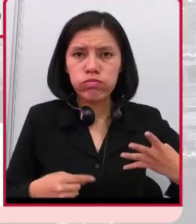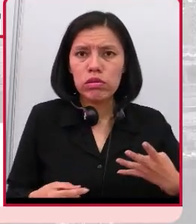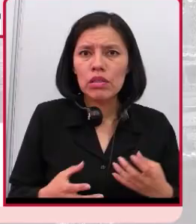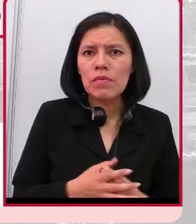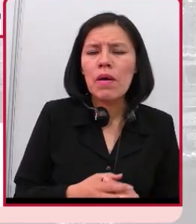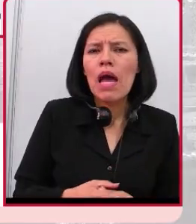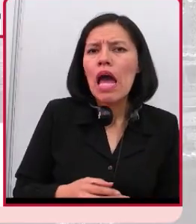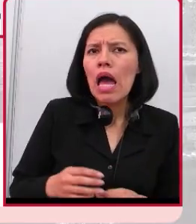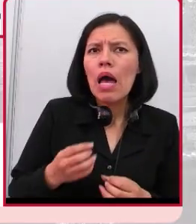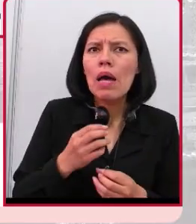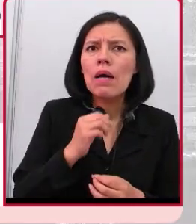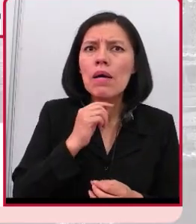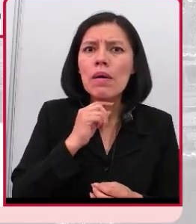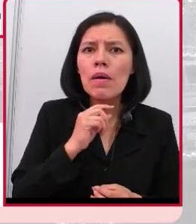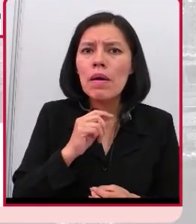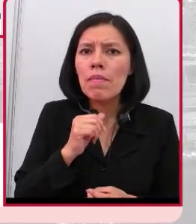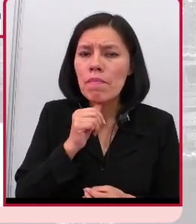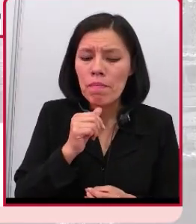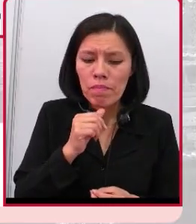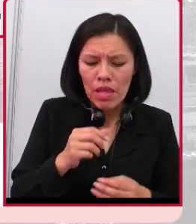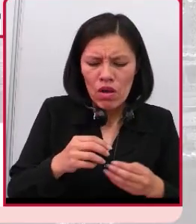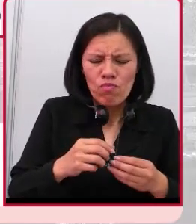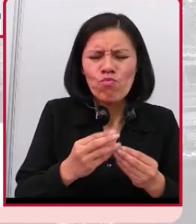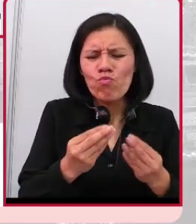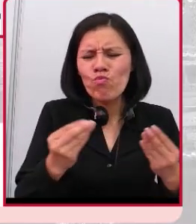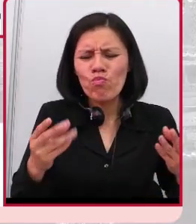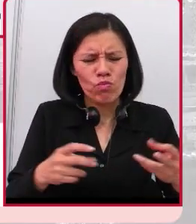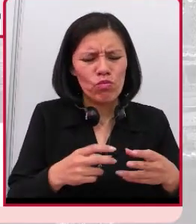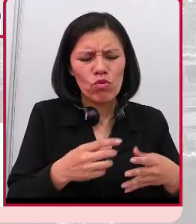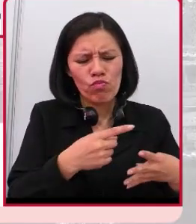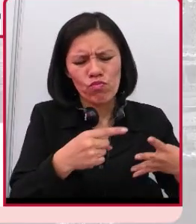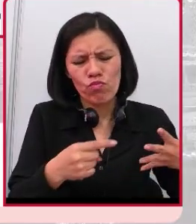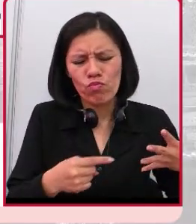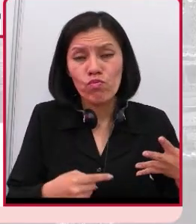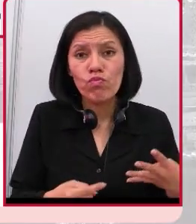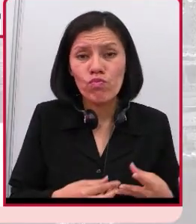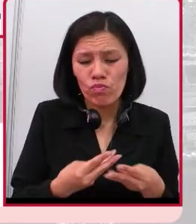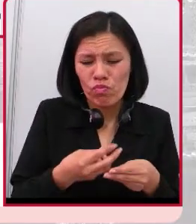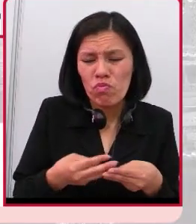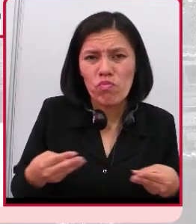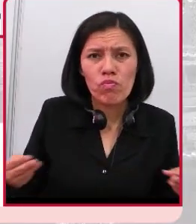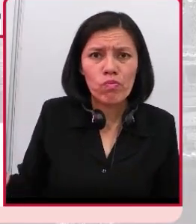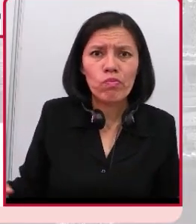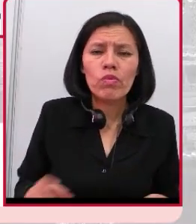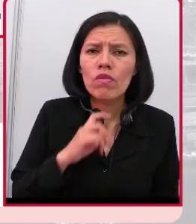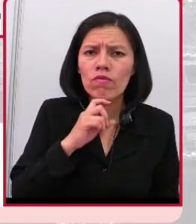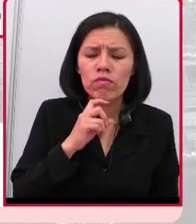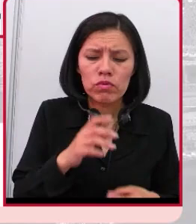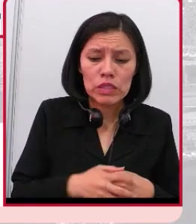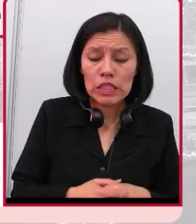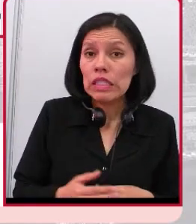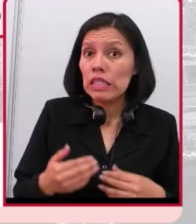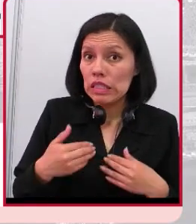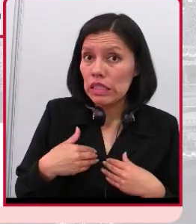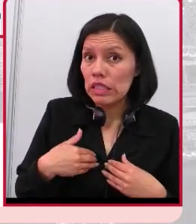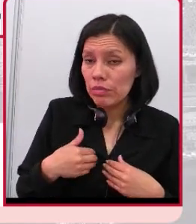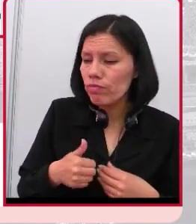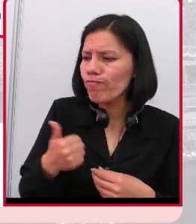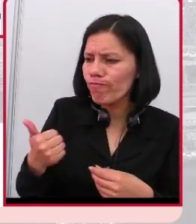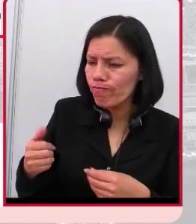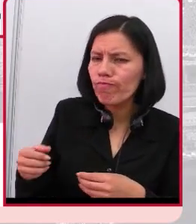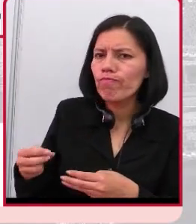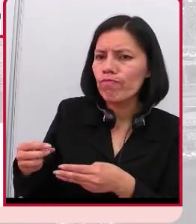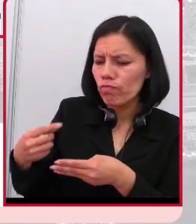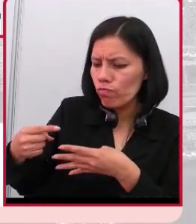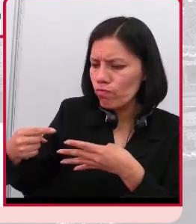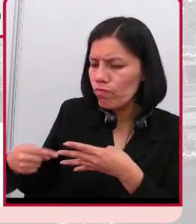de calcio, pero también está en contacto con una zona de dique que nos proporciona otro tipo de hablando y me escucho mi voz. Cuando